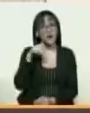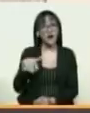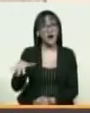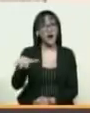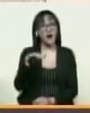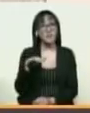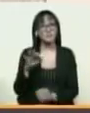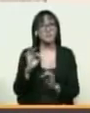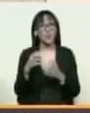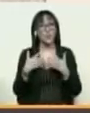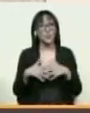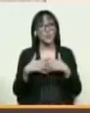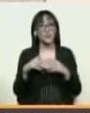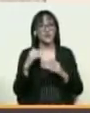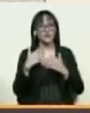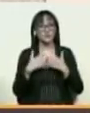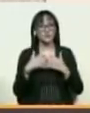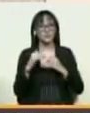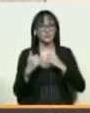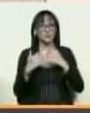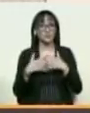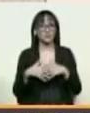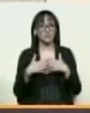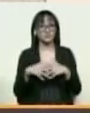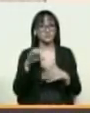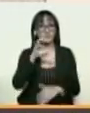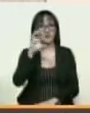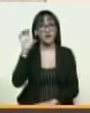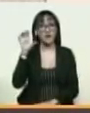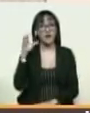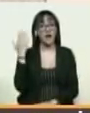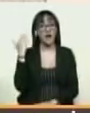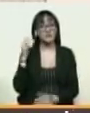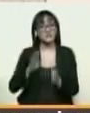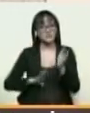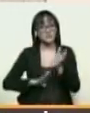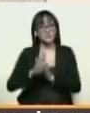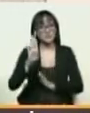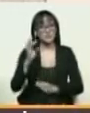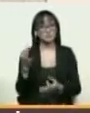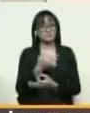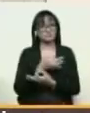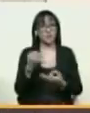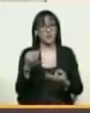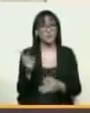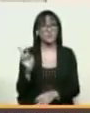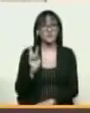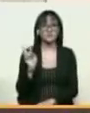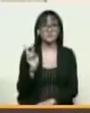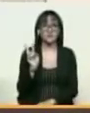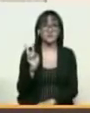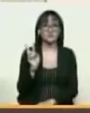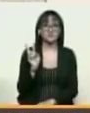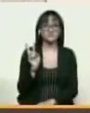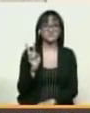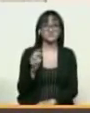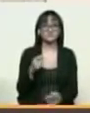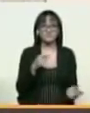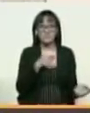todo agroindustrial. Éramos un país próspero en las exportaciones de